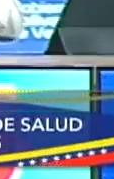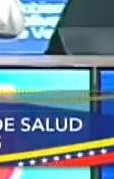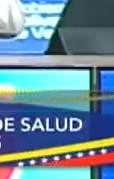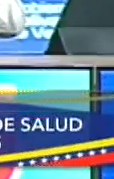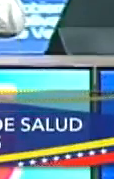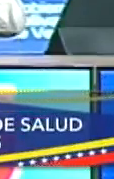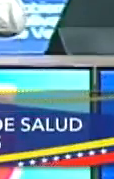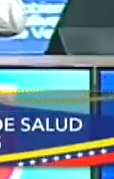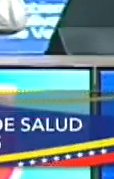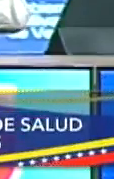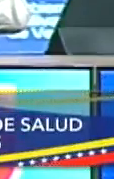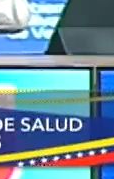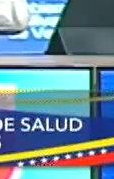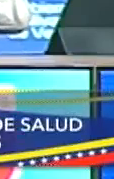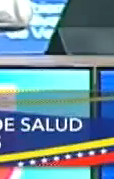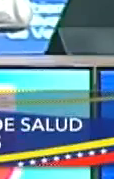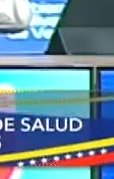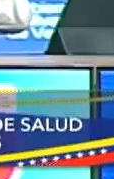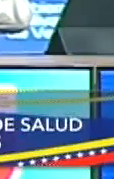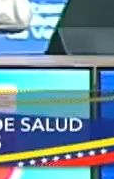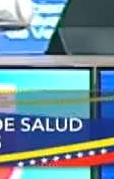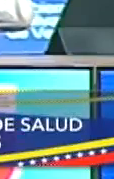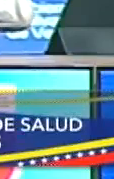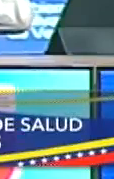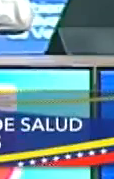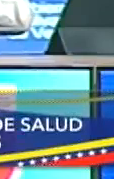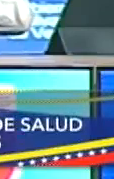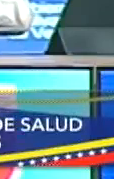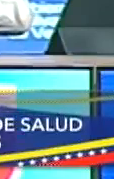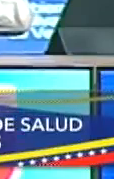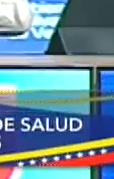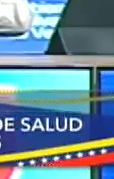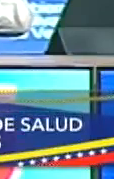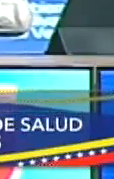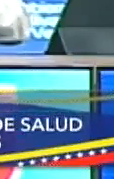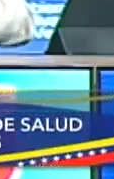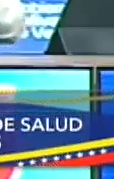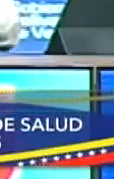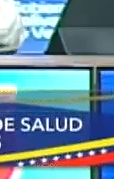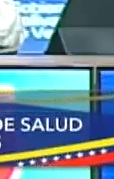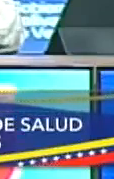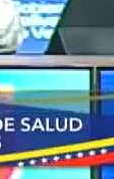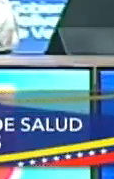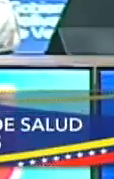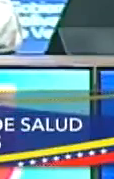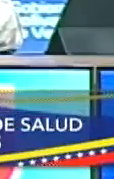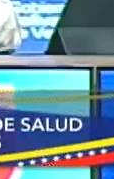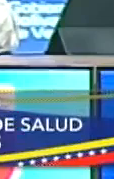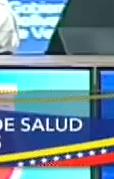Digo yo, como hombre de fe, una ética cristiana,